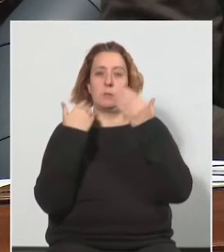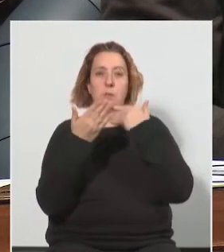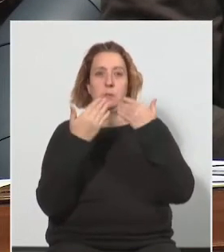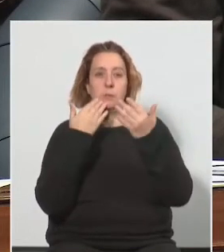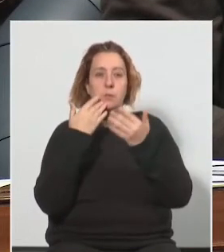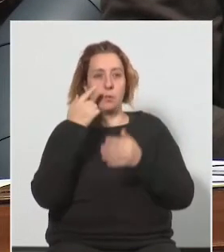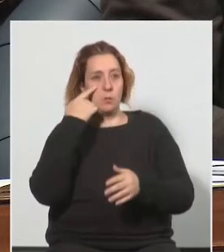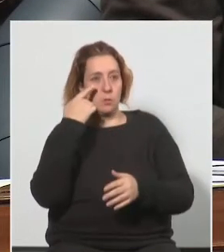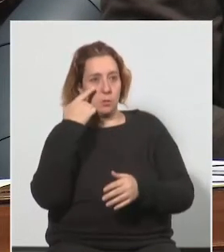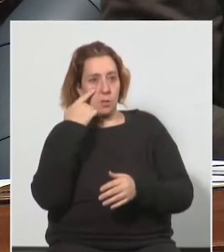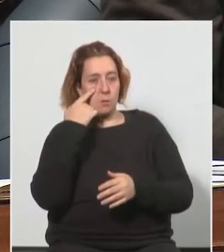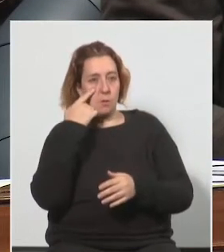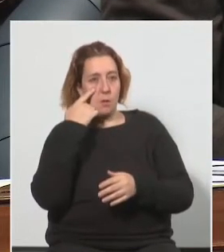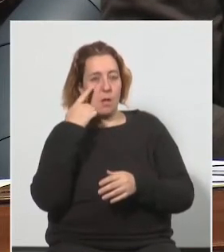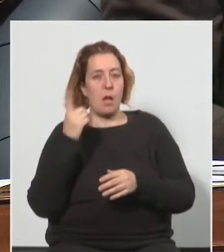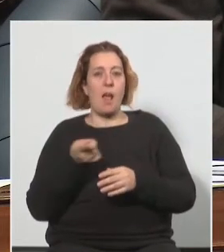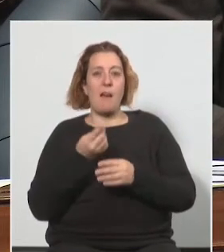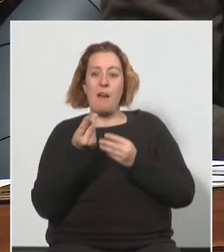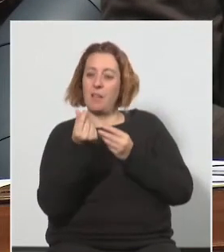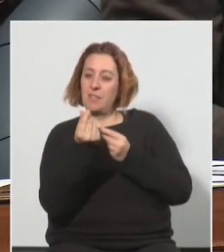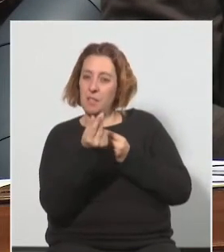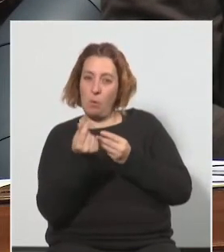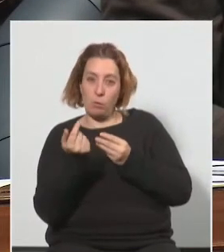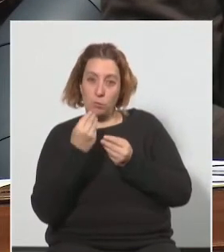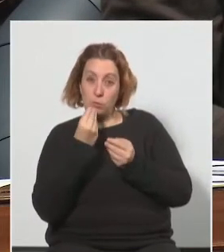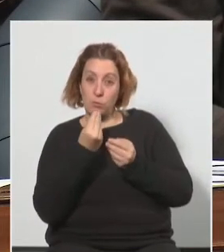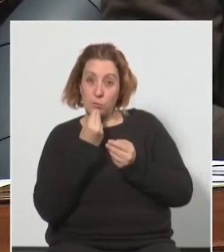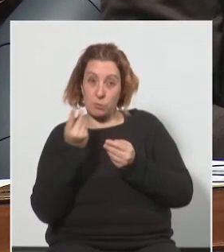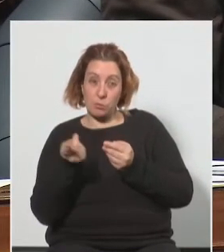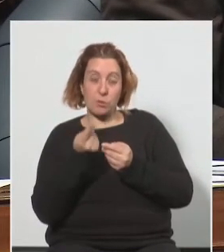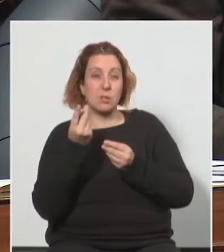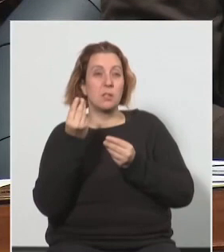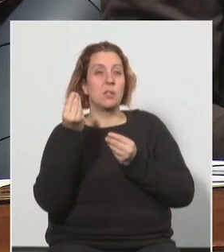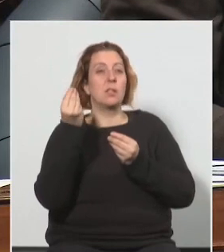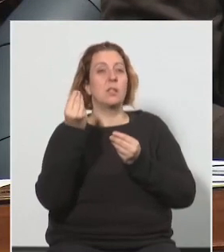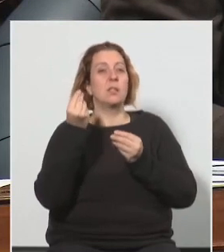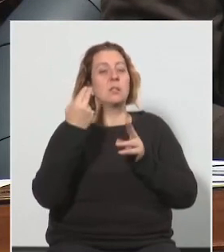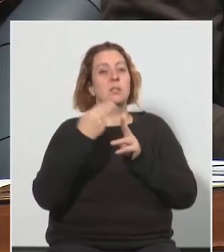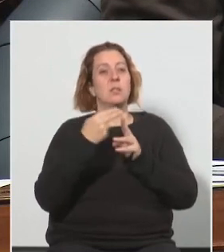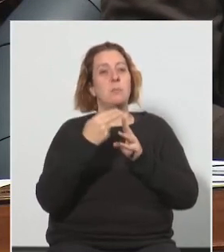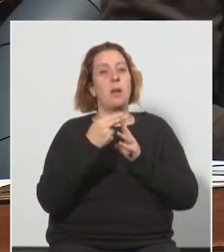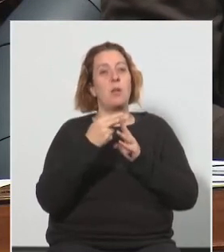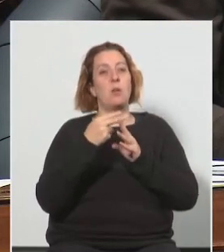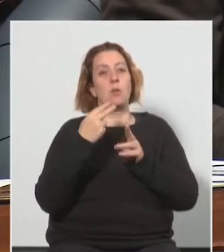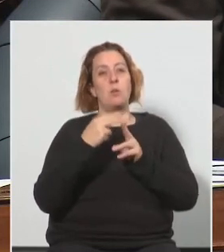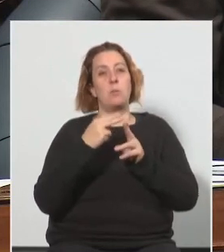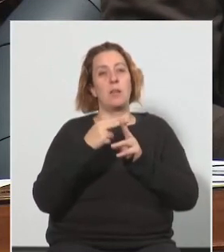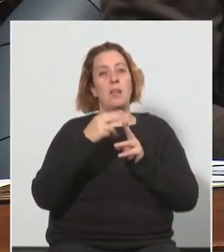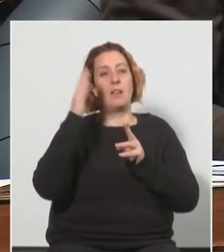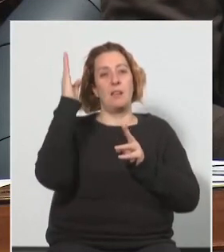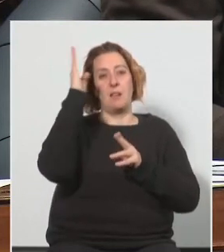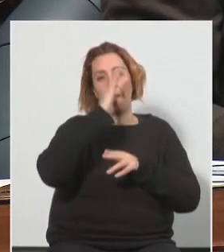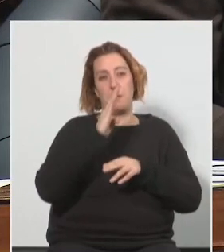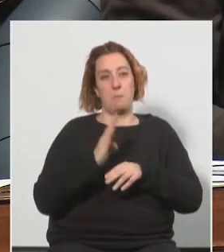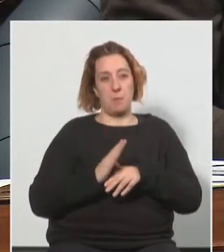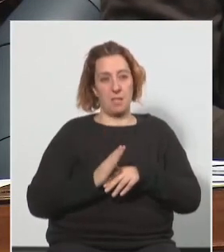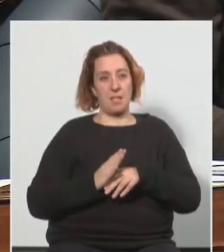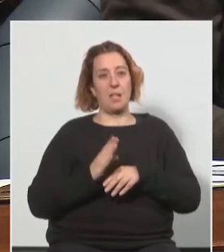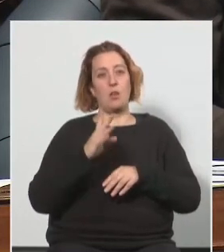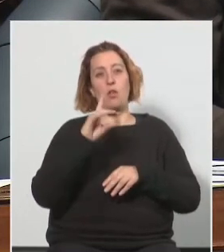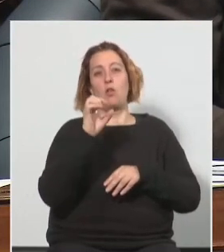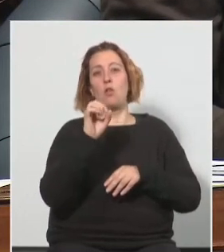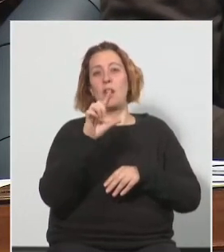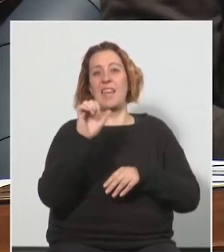al conocido lavador de estos activos mafiosos, llamado en la jerga brasileña como el doleiro dos